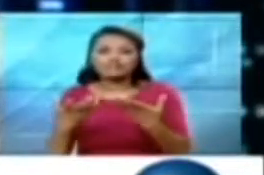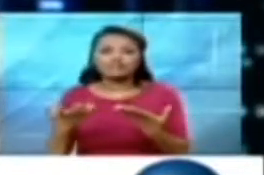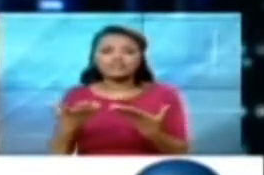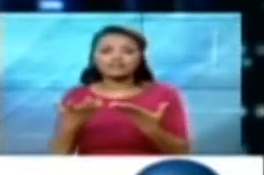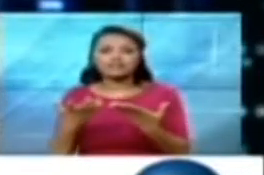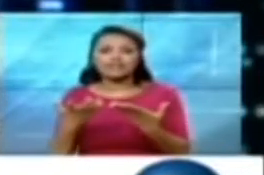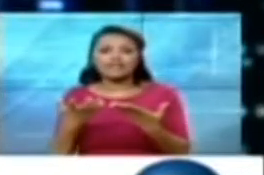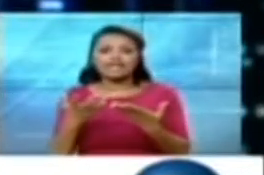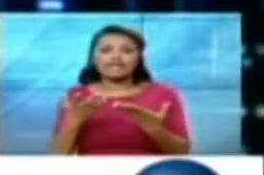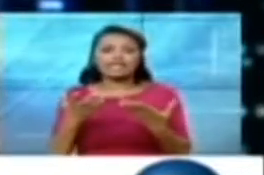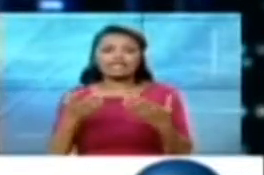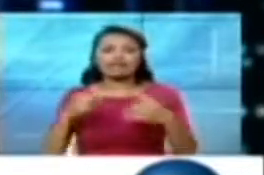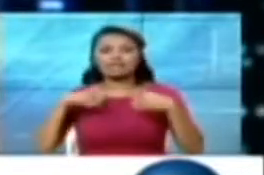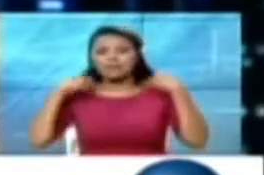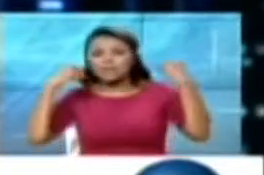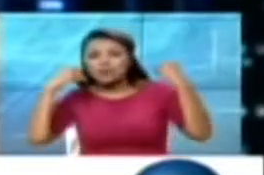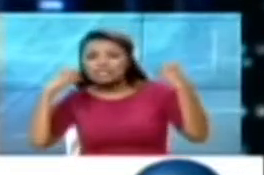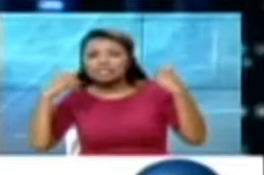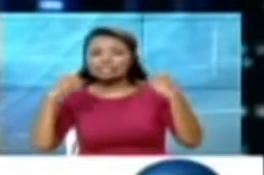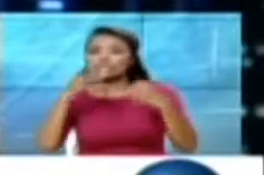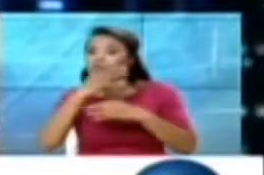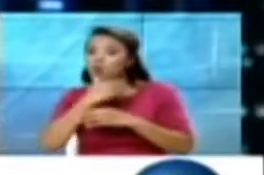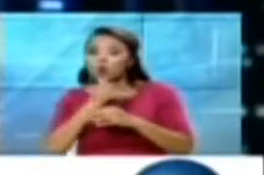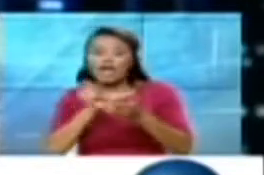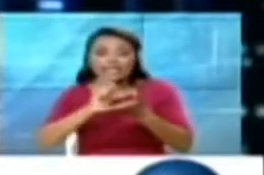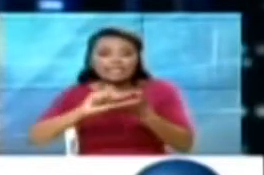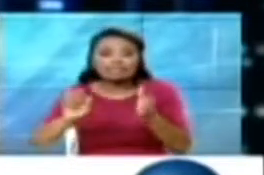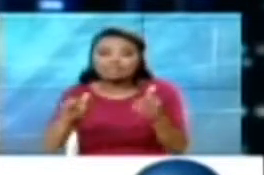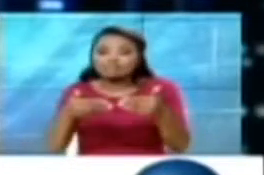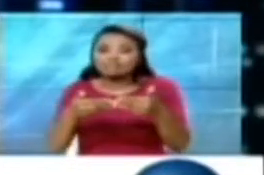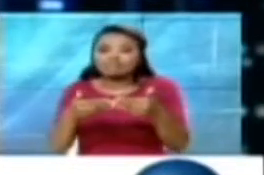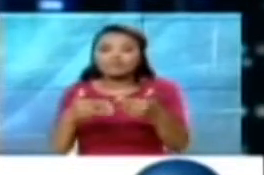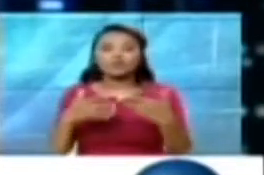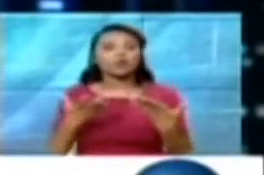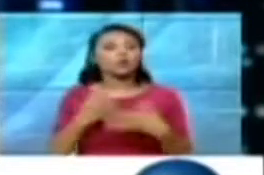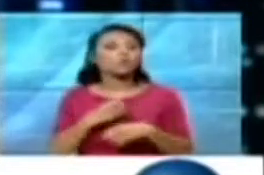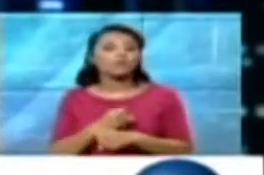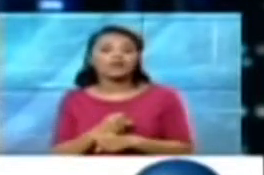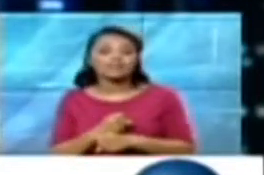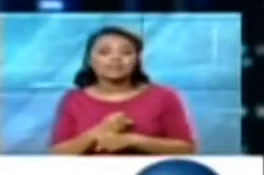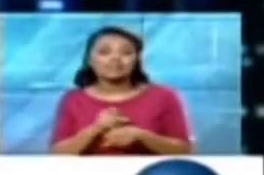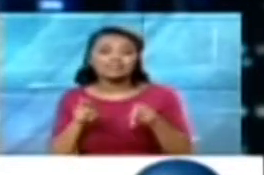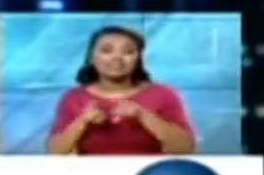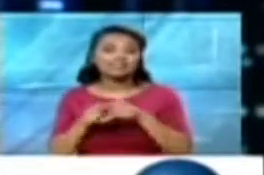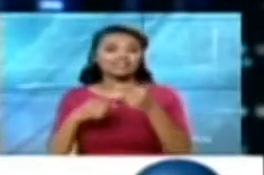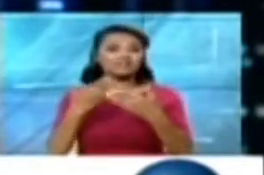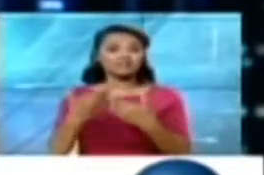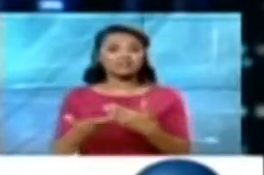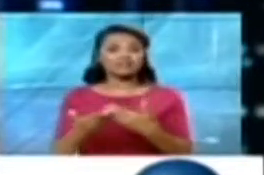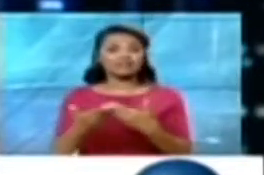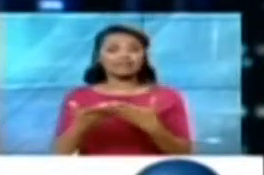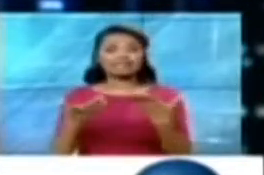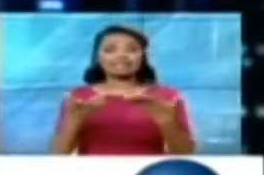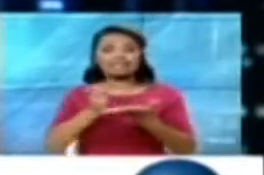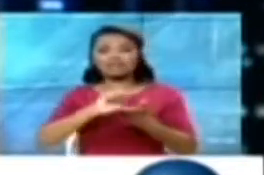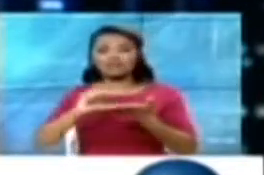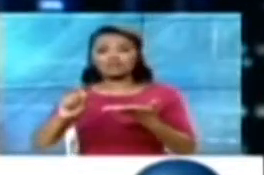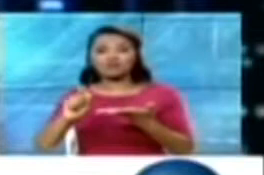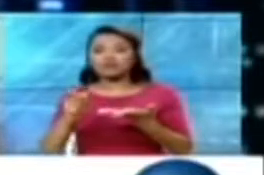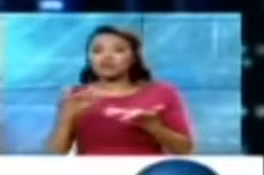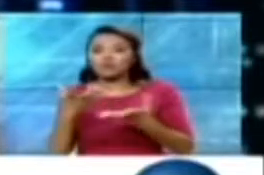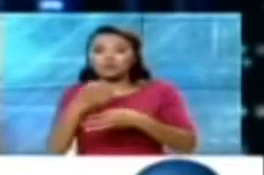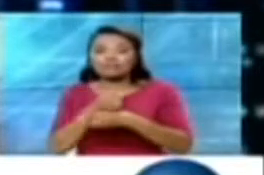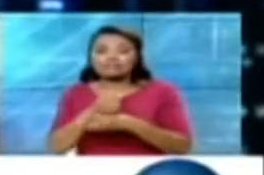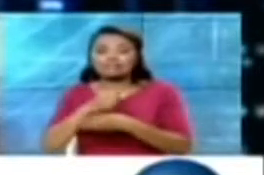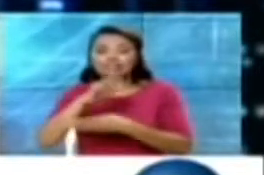clases son paralizadas por protestas de gremios docentes y esto afecta directamente la calidad de la educación,